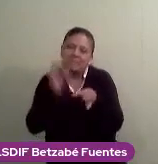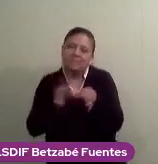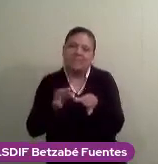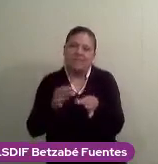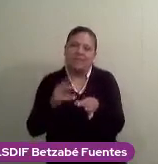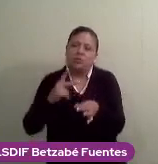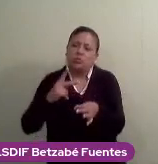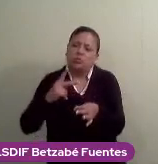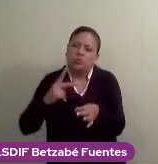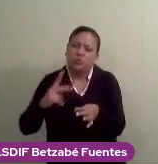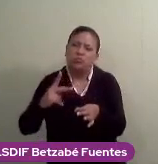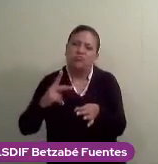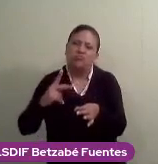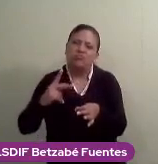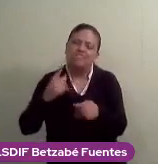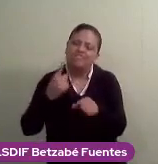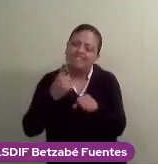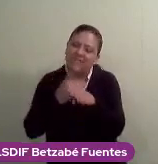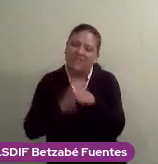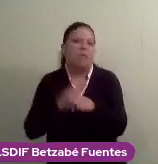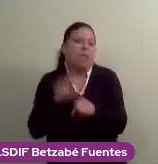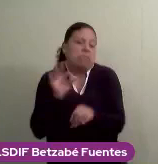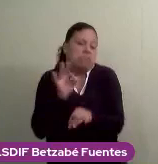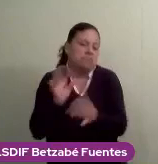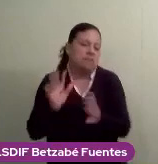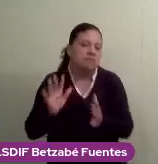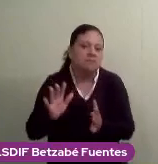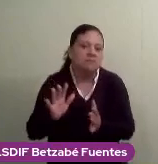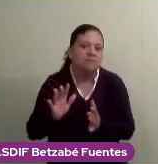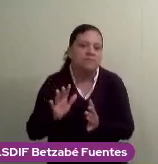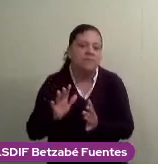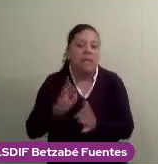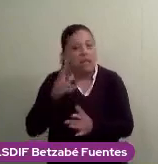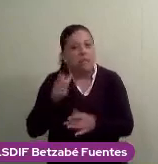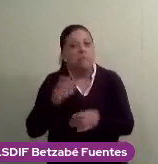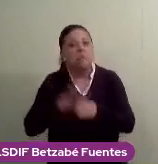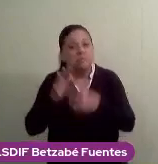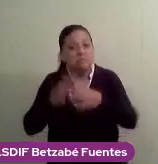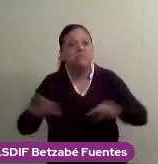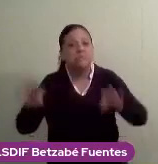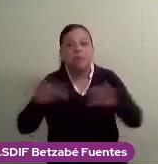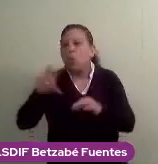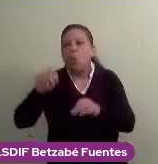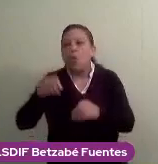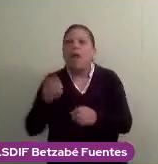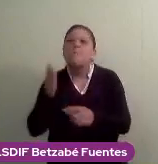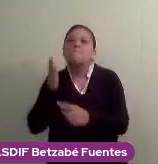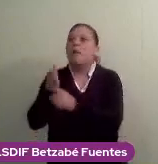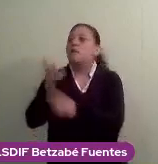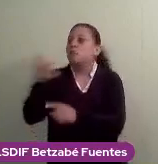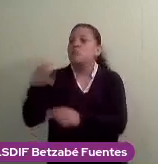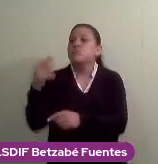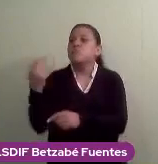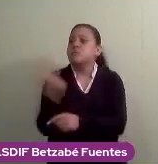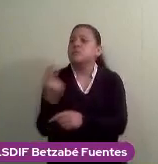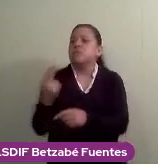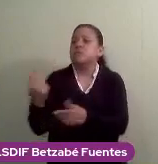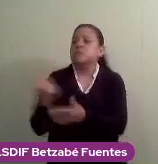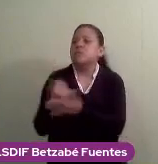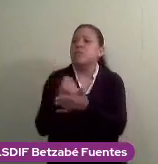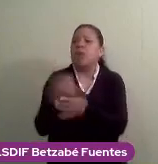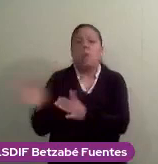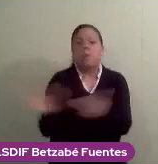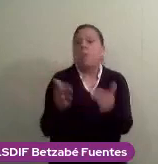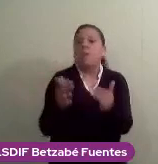avanzar nosotros, ¿no? Entonces, bien importante no decirle necesitas terapia, ¿no? Porque ahí ya se está acostumbrando,